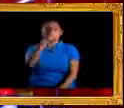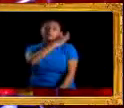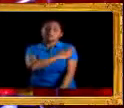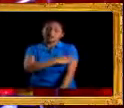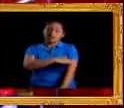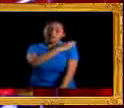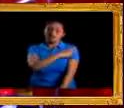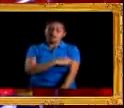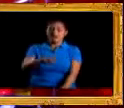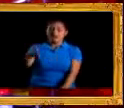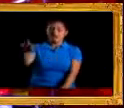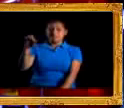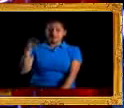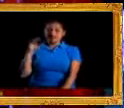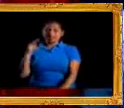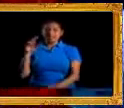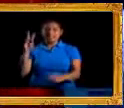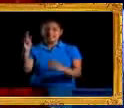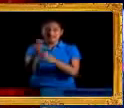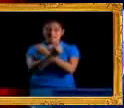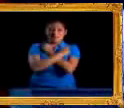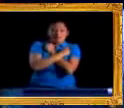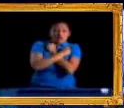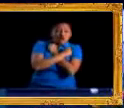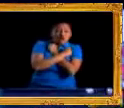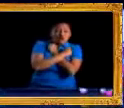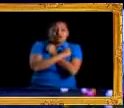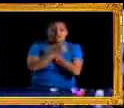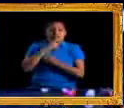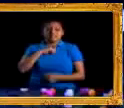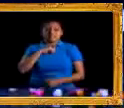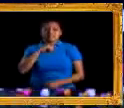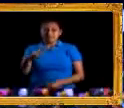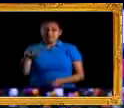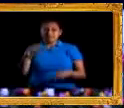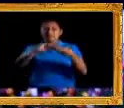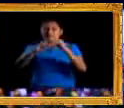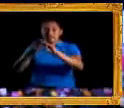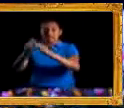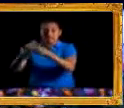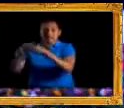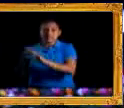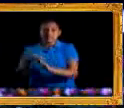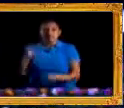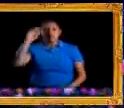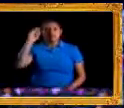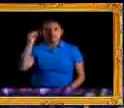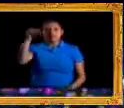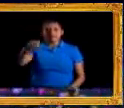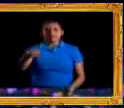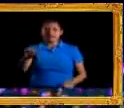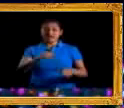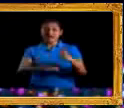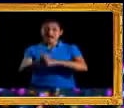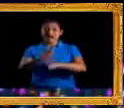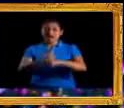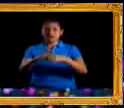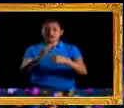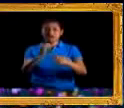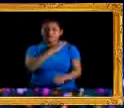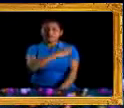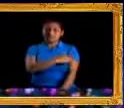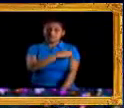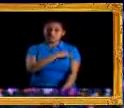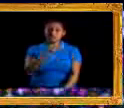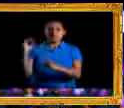Misericordia, paz y amor te sean multiplicadas. Porque este año de la misericordia, el apóstol